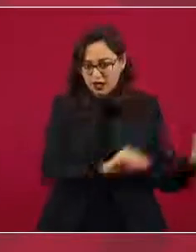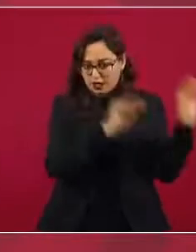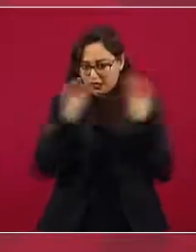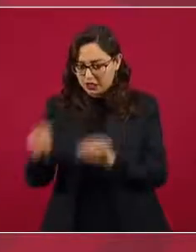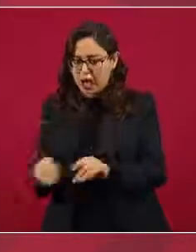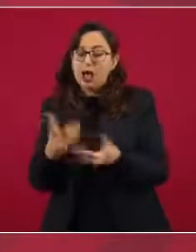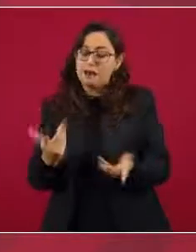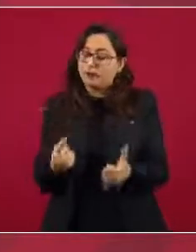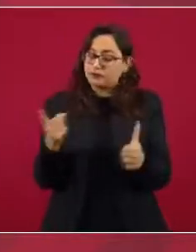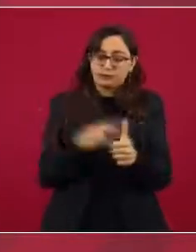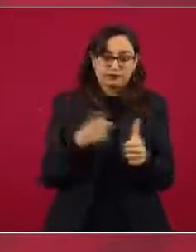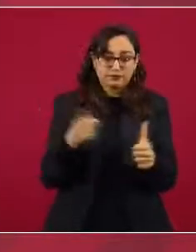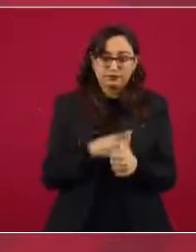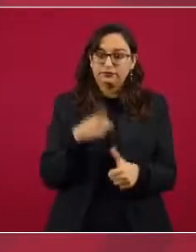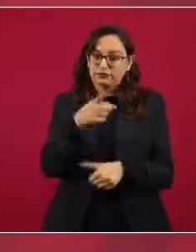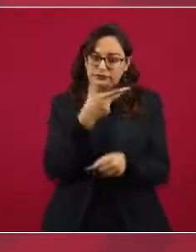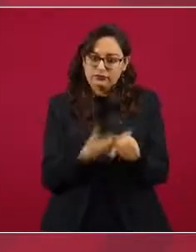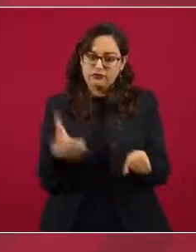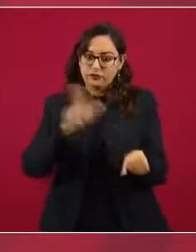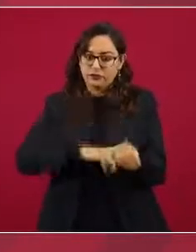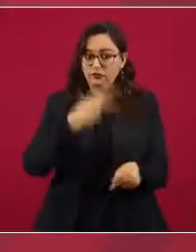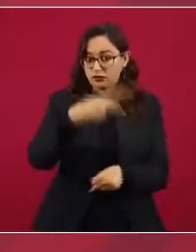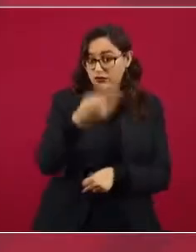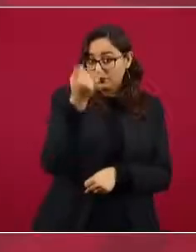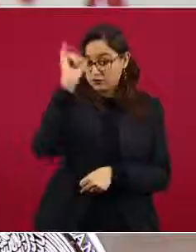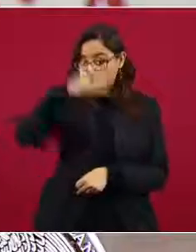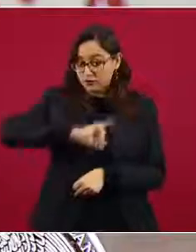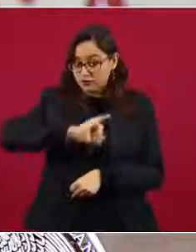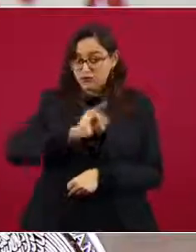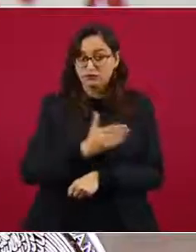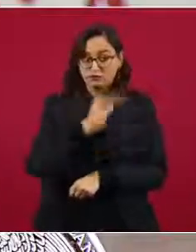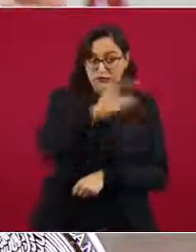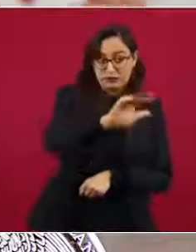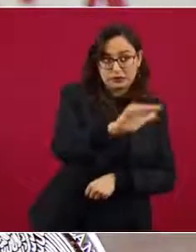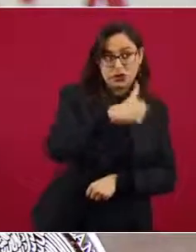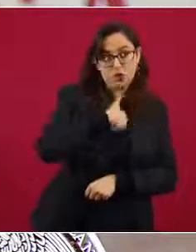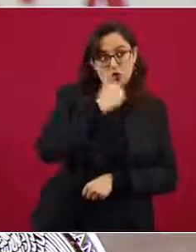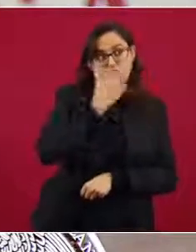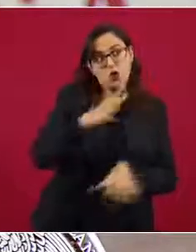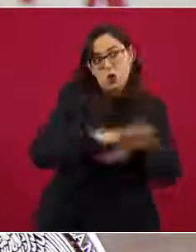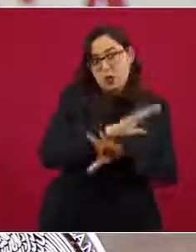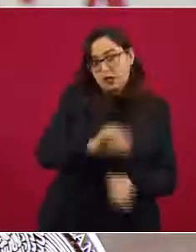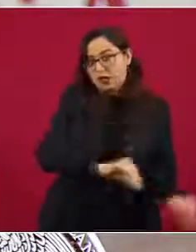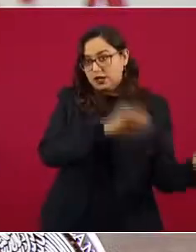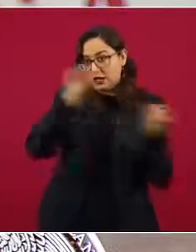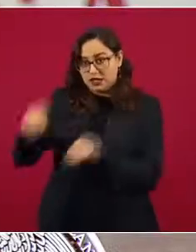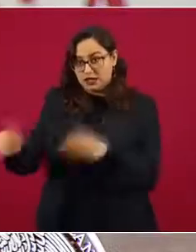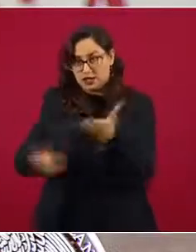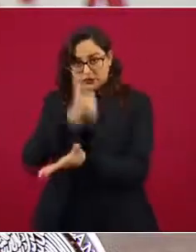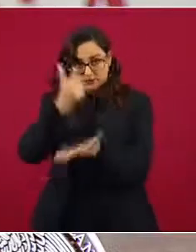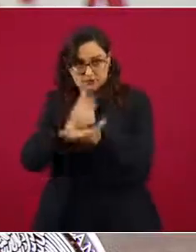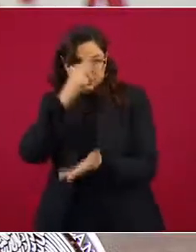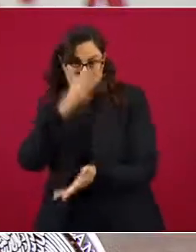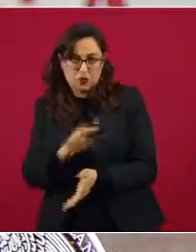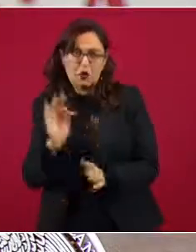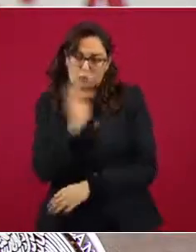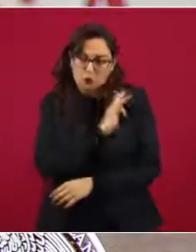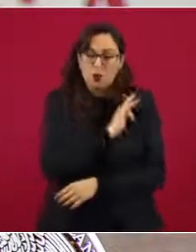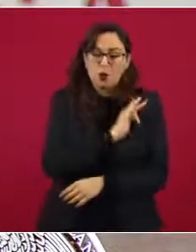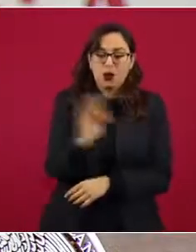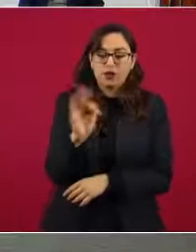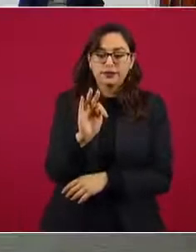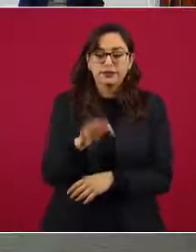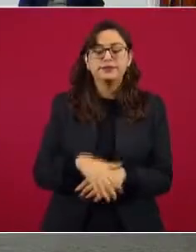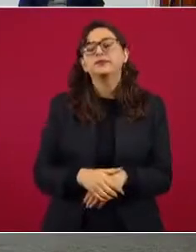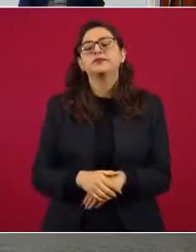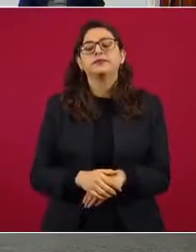mano, literal, con los directores de los hospitales. Y estamos haciendo un segundo llamado, en donde